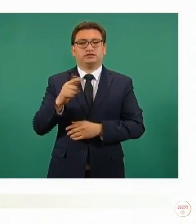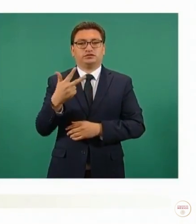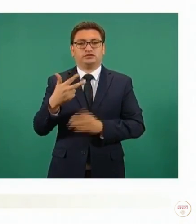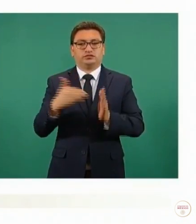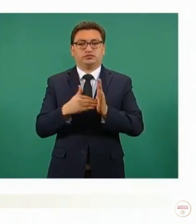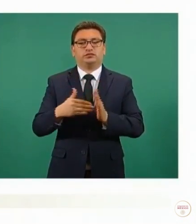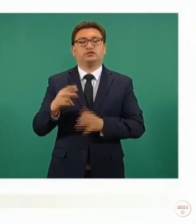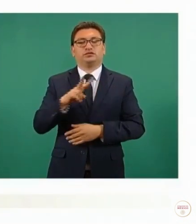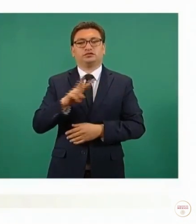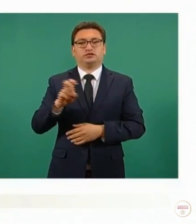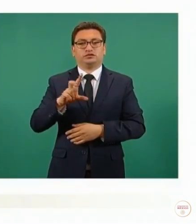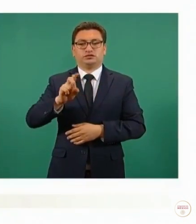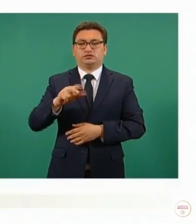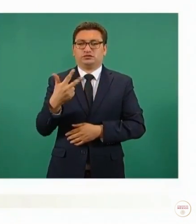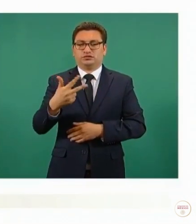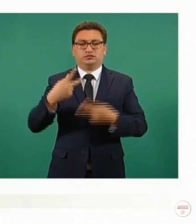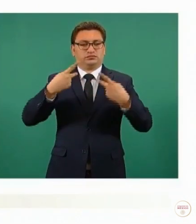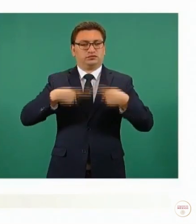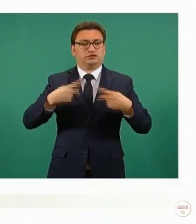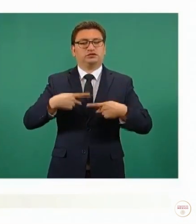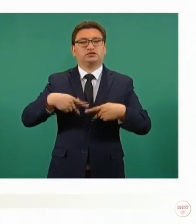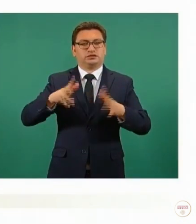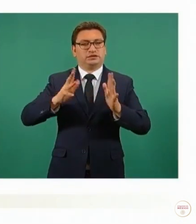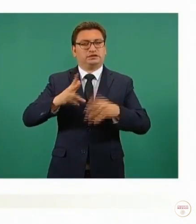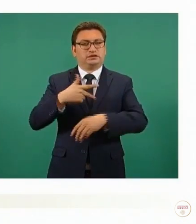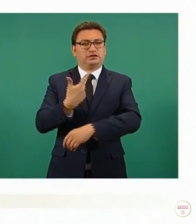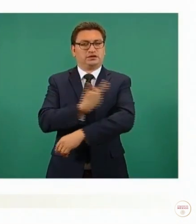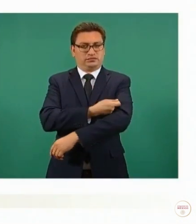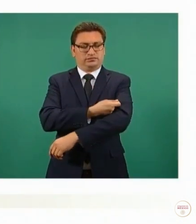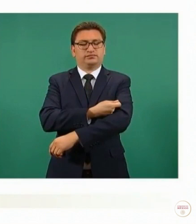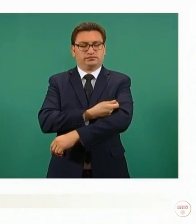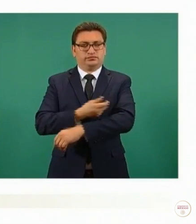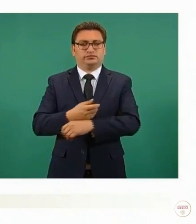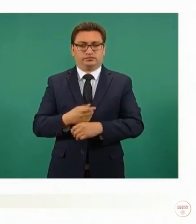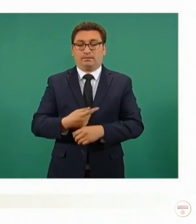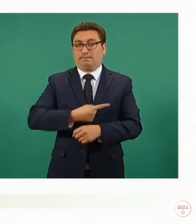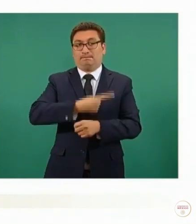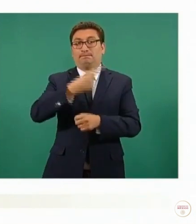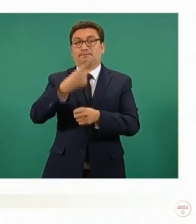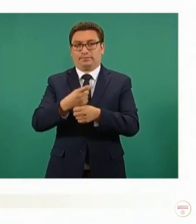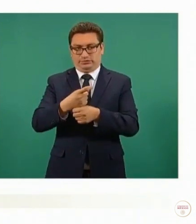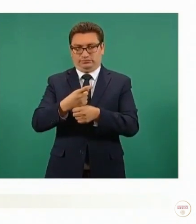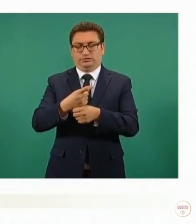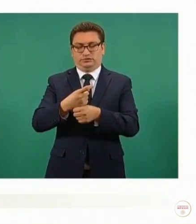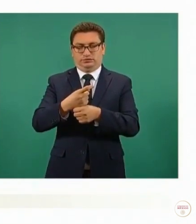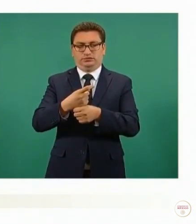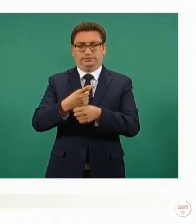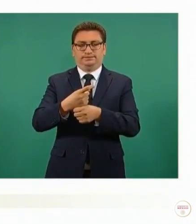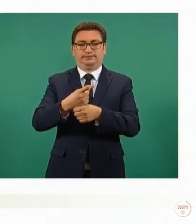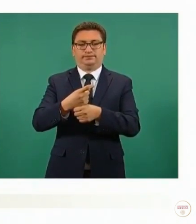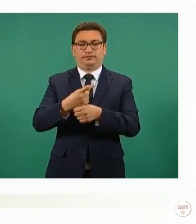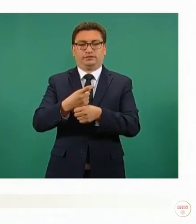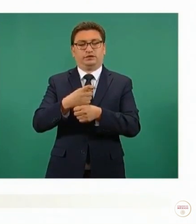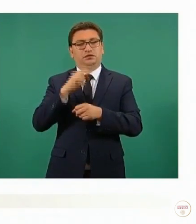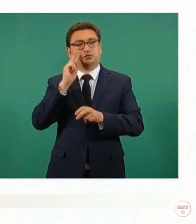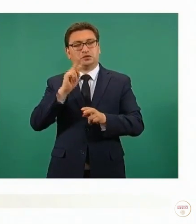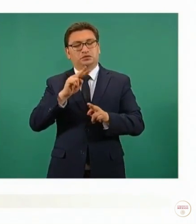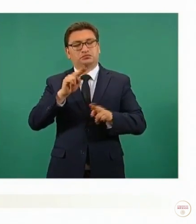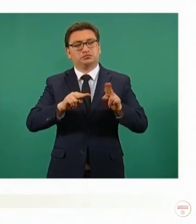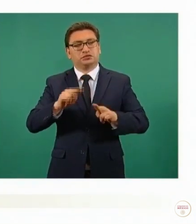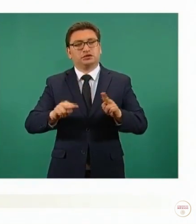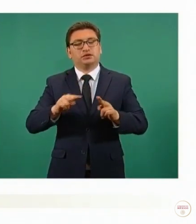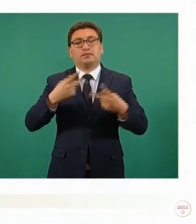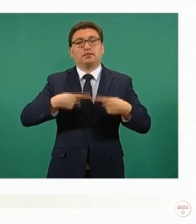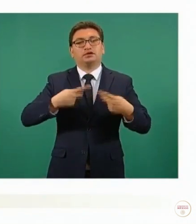13.328.238 personas que ya han sido vacunadas, al menos en la primera dosis. Y aquí vemos las distintas